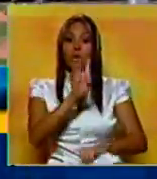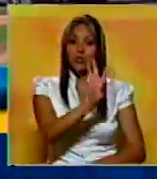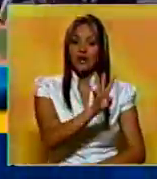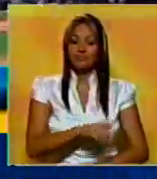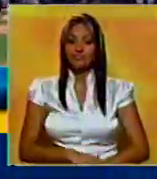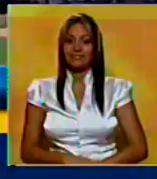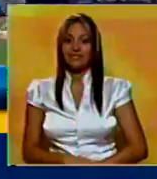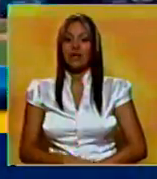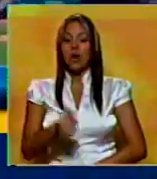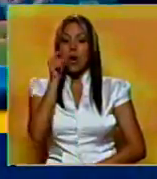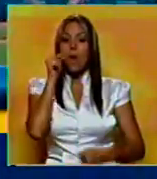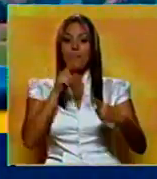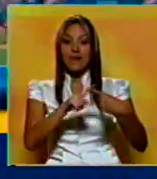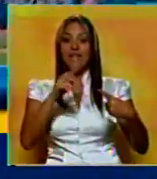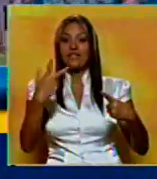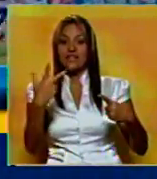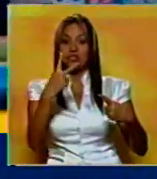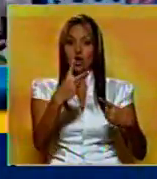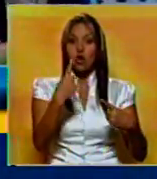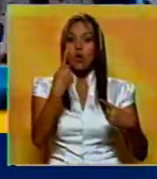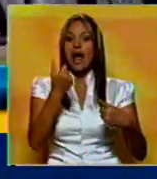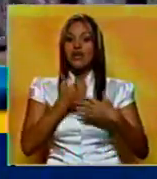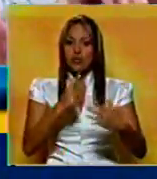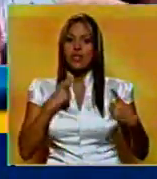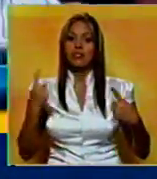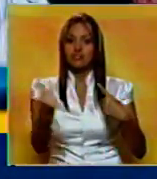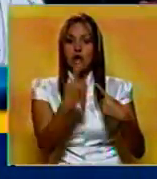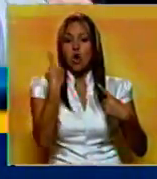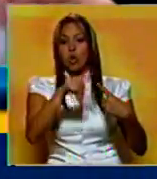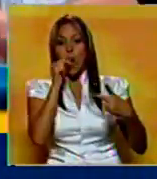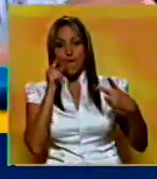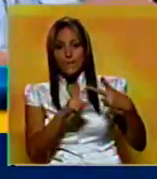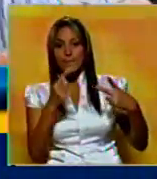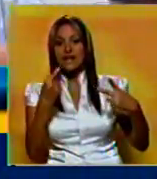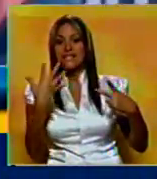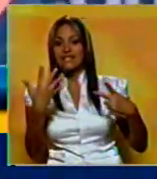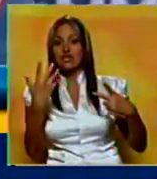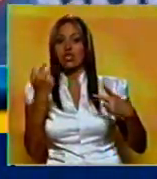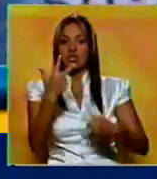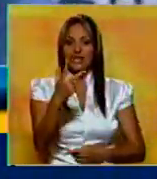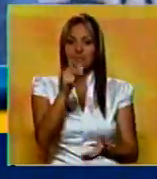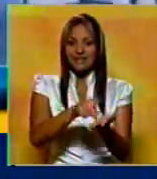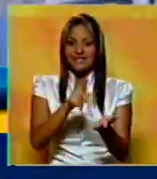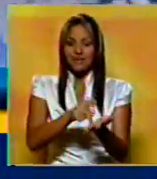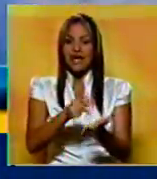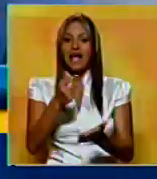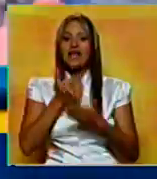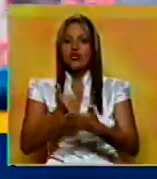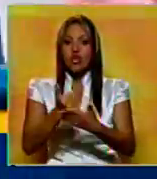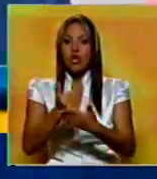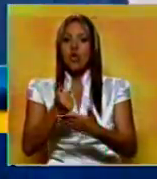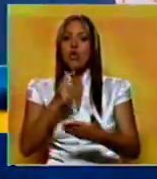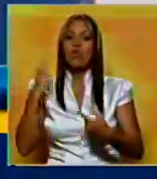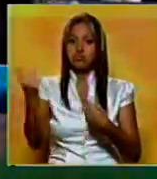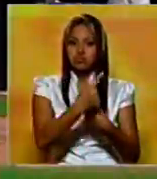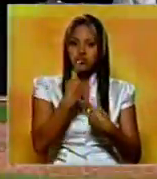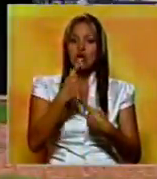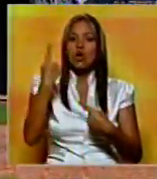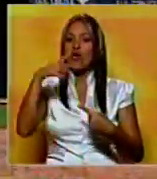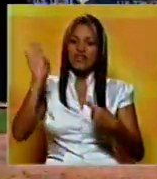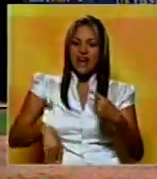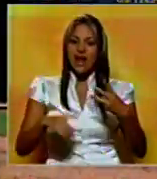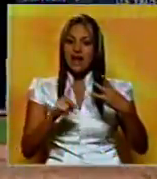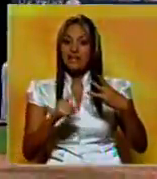5-4. Miguel Cabrera terminó de 3-2 con remolcada y anotada. Víctor Martínez se fue 5-3 con impulsada y anotada. Hernán Pérez se fue